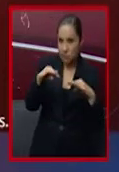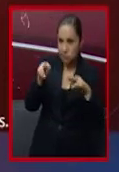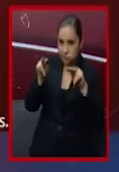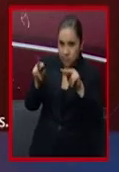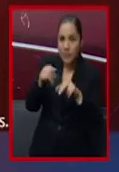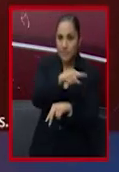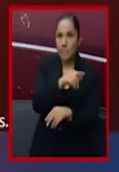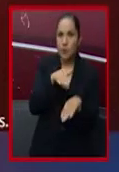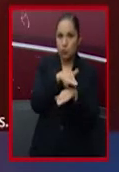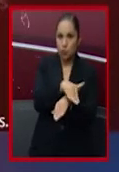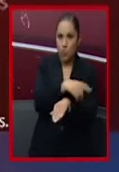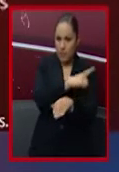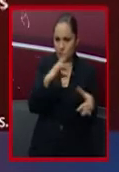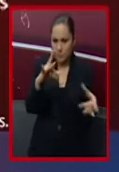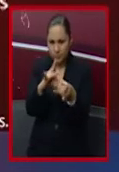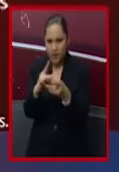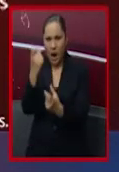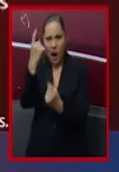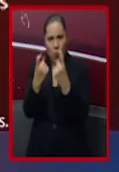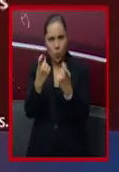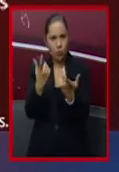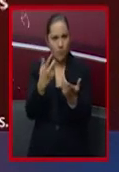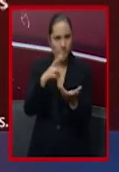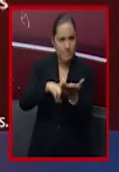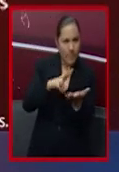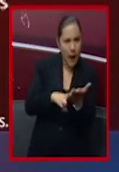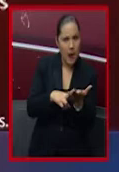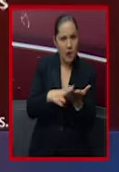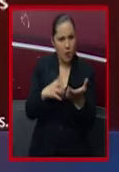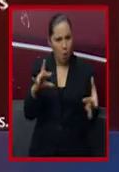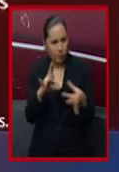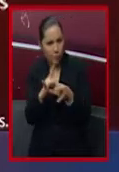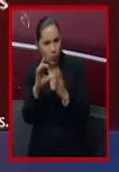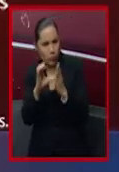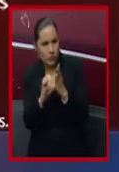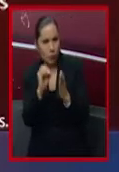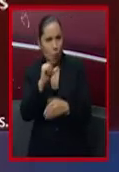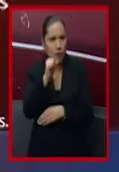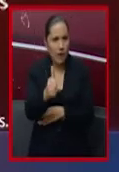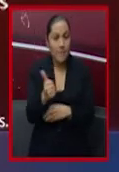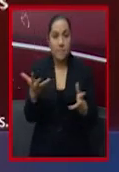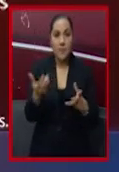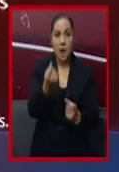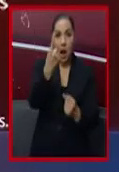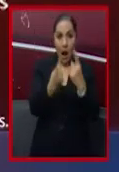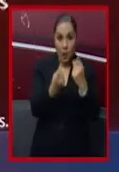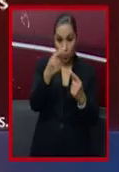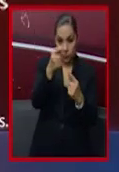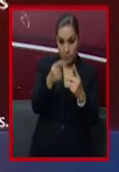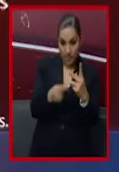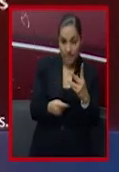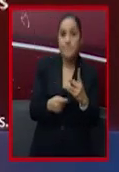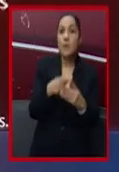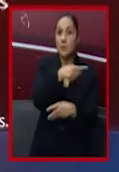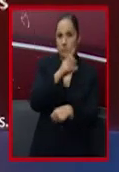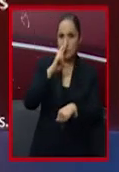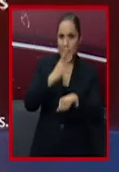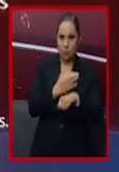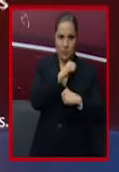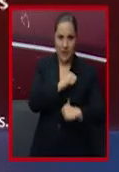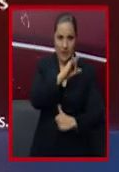su constitucionalidad. Ante estos señalamientos, algunos que incluso responsabilizan al IFT por